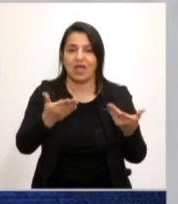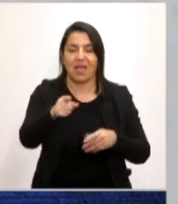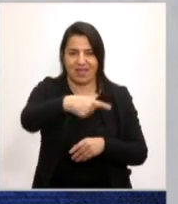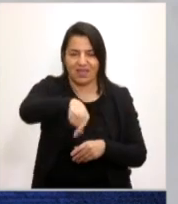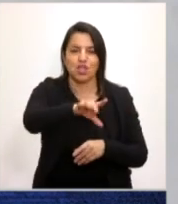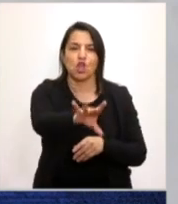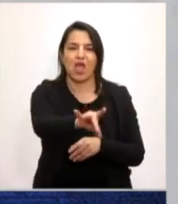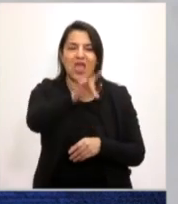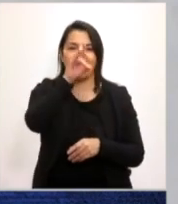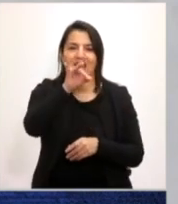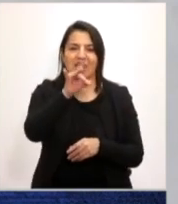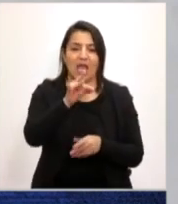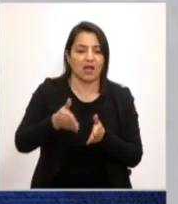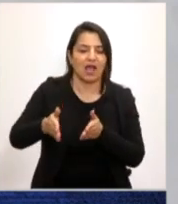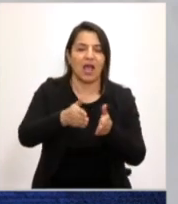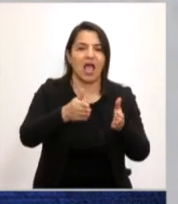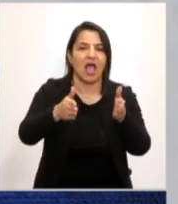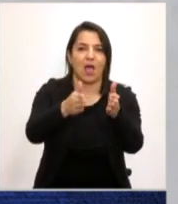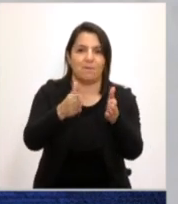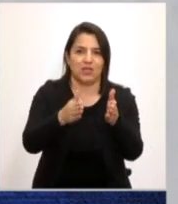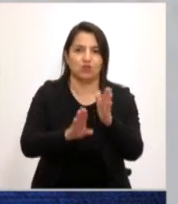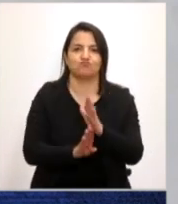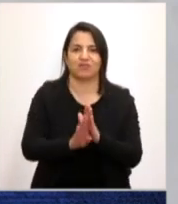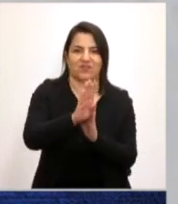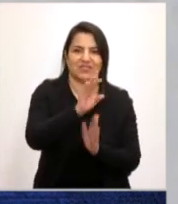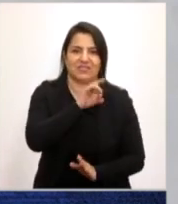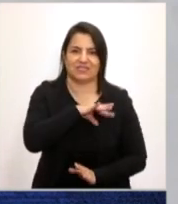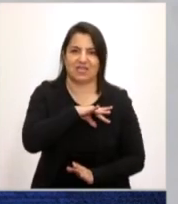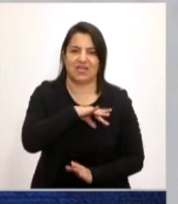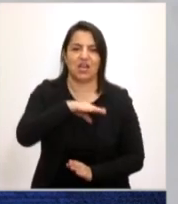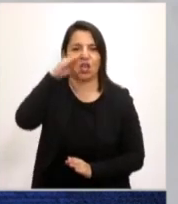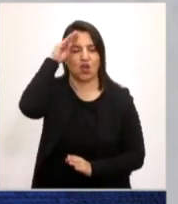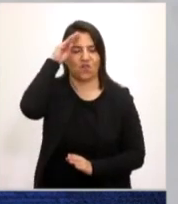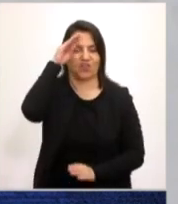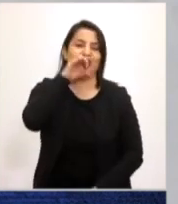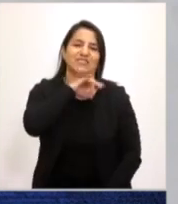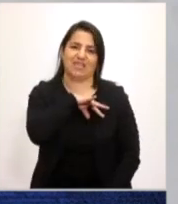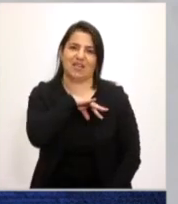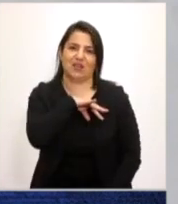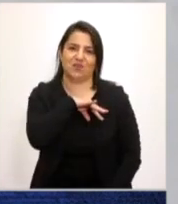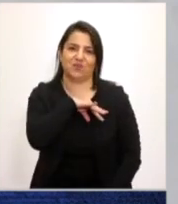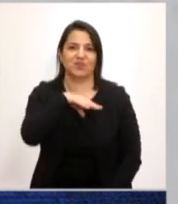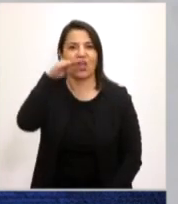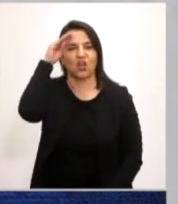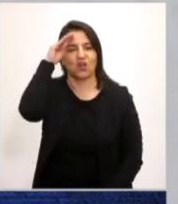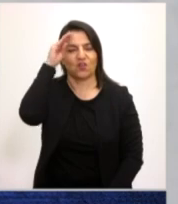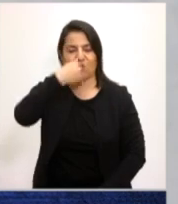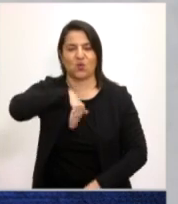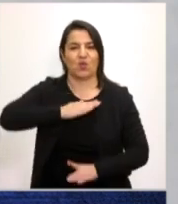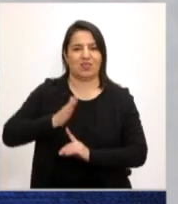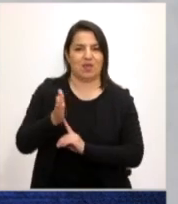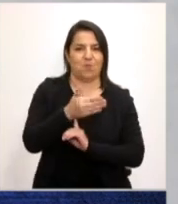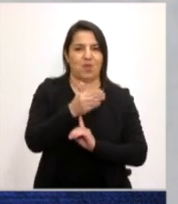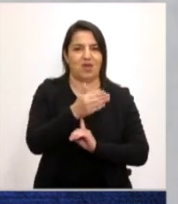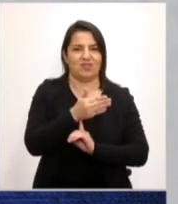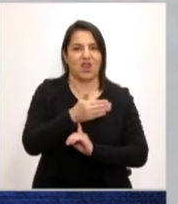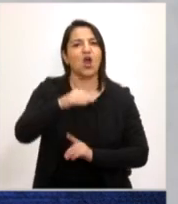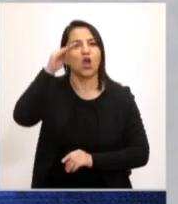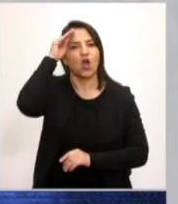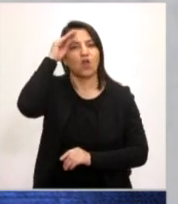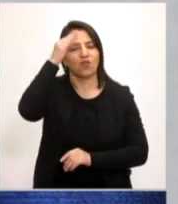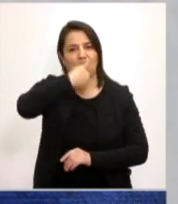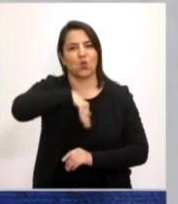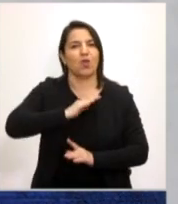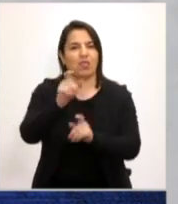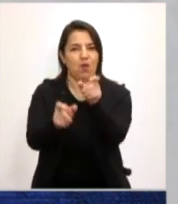los destinos y los caminos del avance de Chile. Confío en Chile, confío en nuestra patria, confío en nuestro